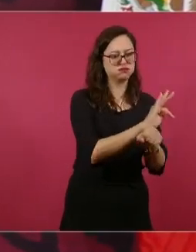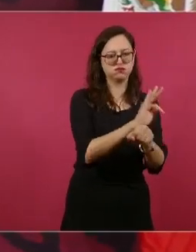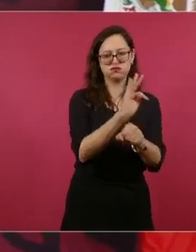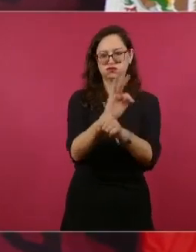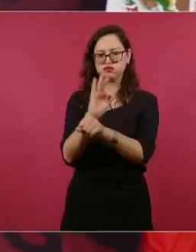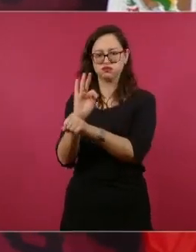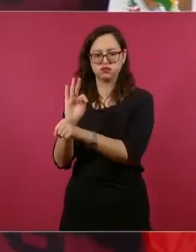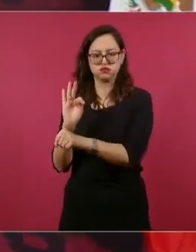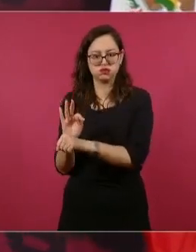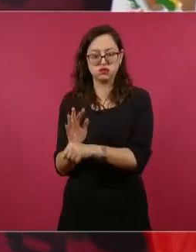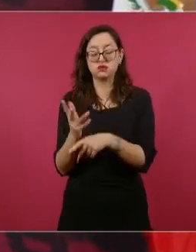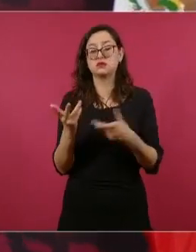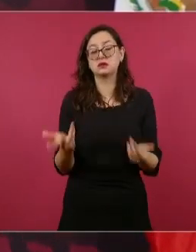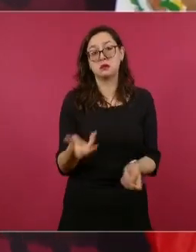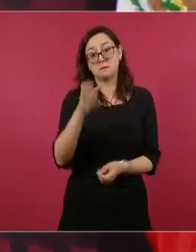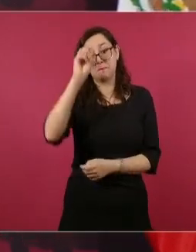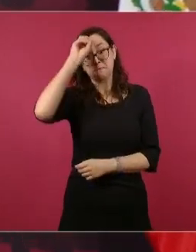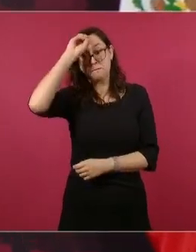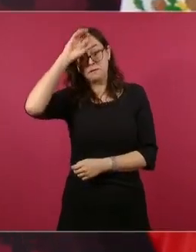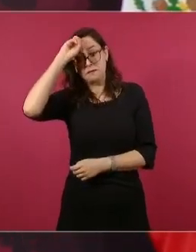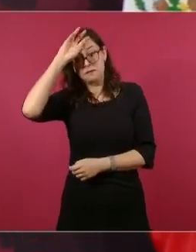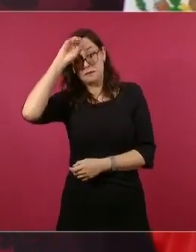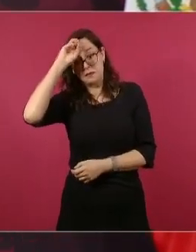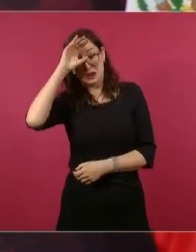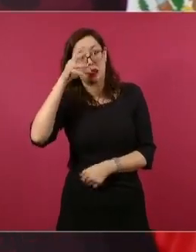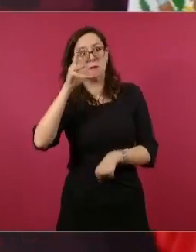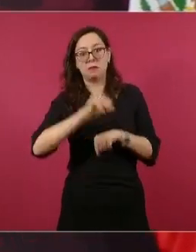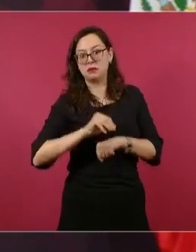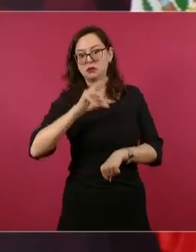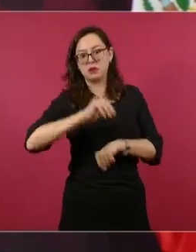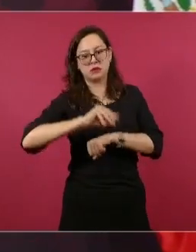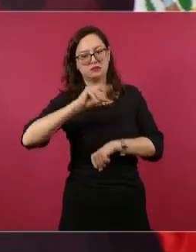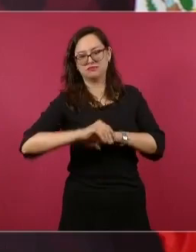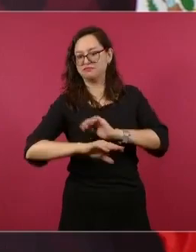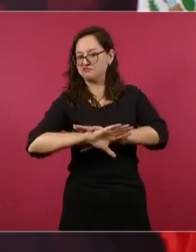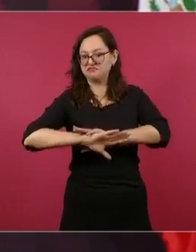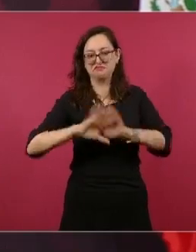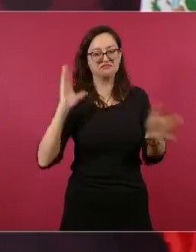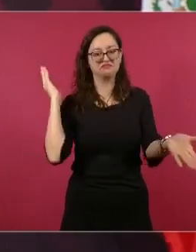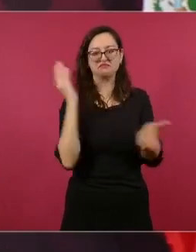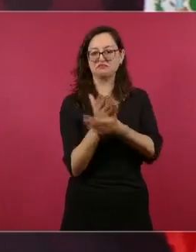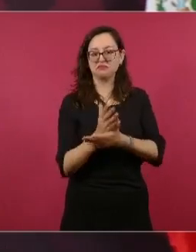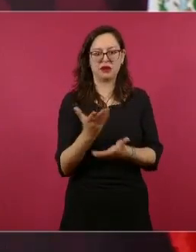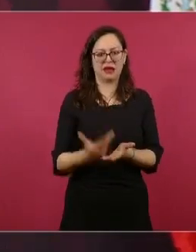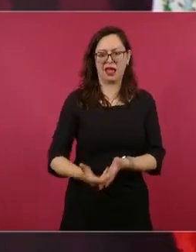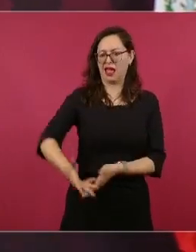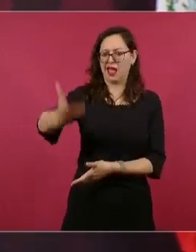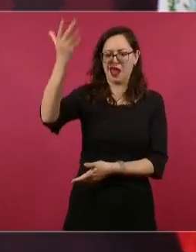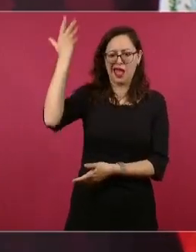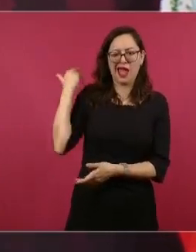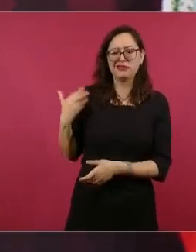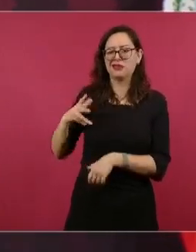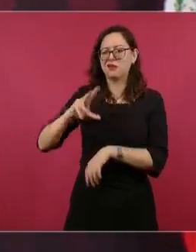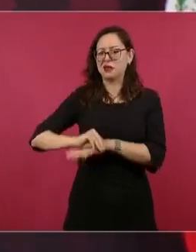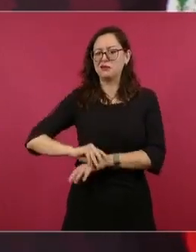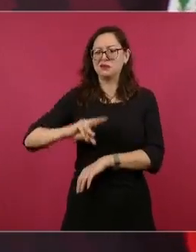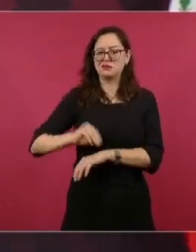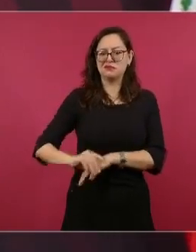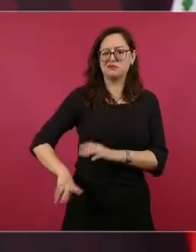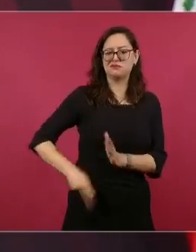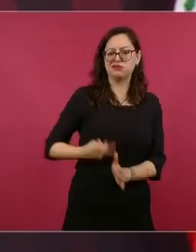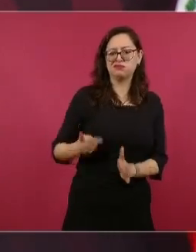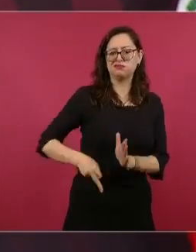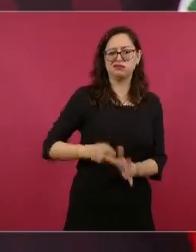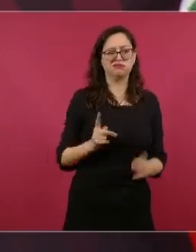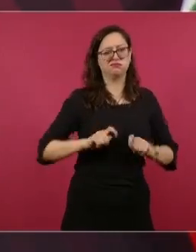extracción minera luego del derroche de concesiones que se otorgaron durante el